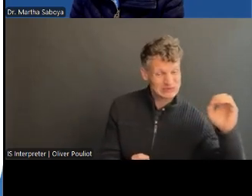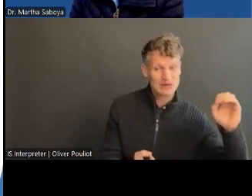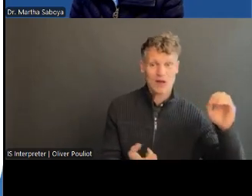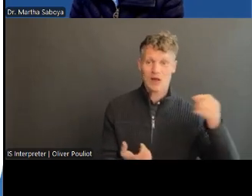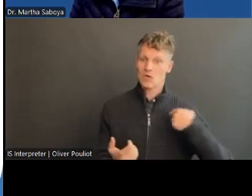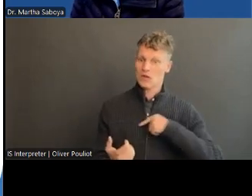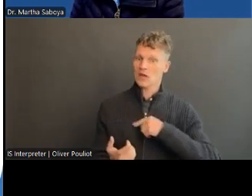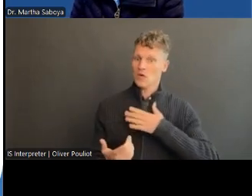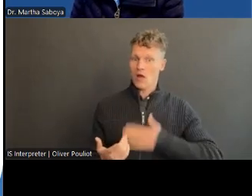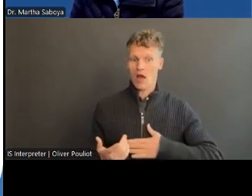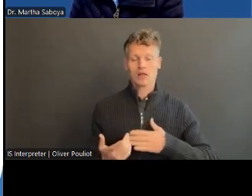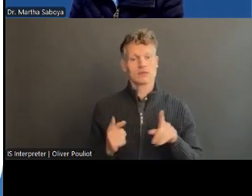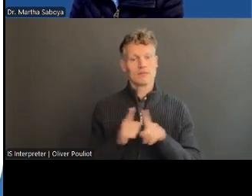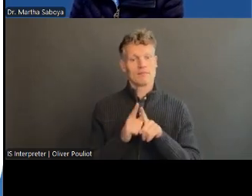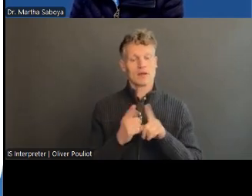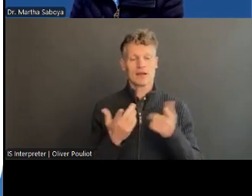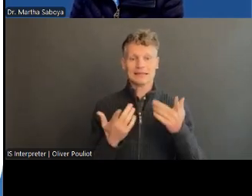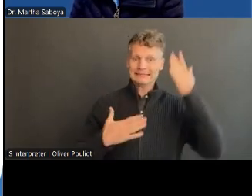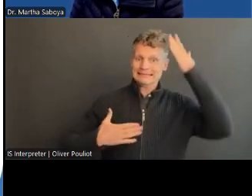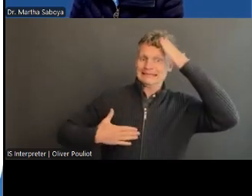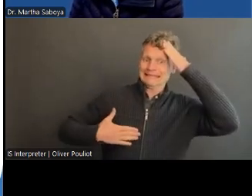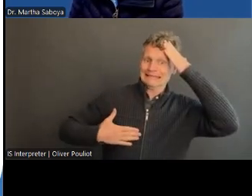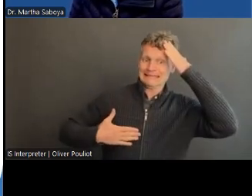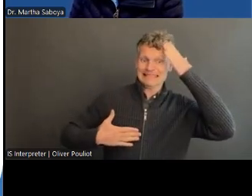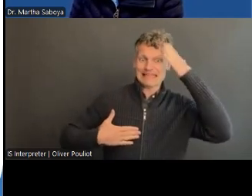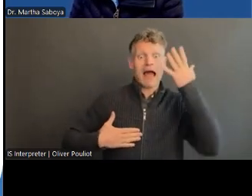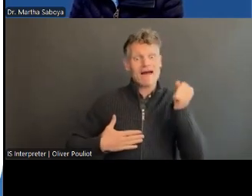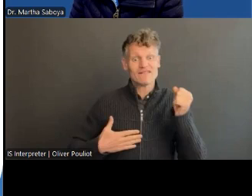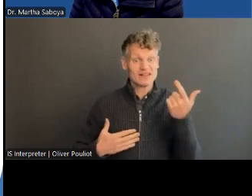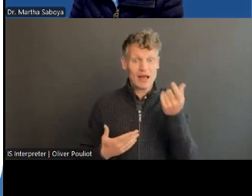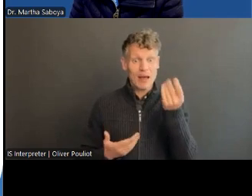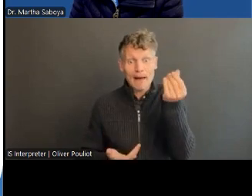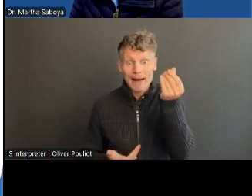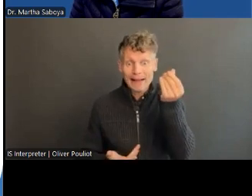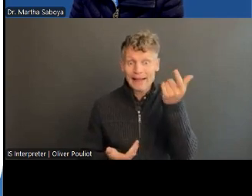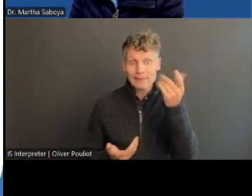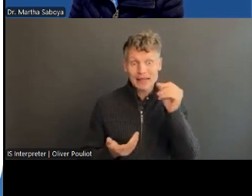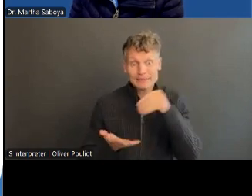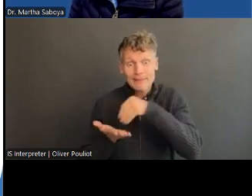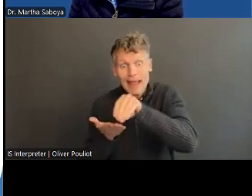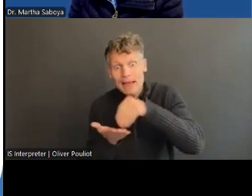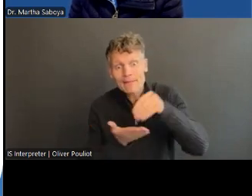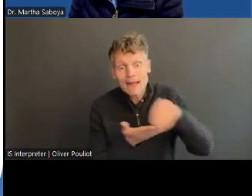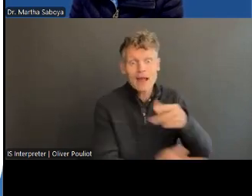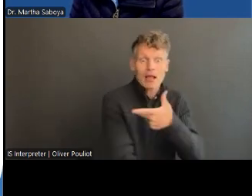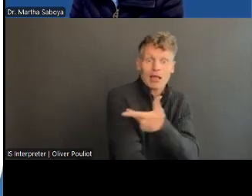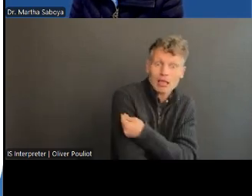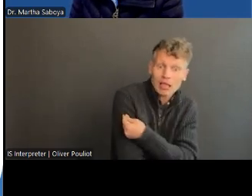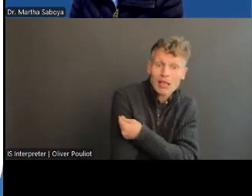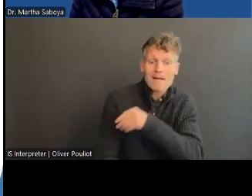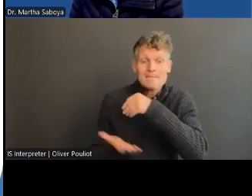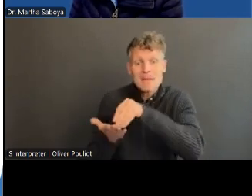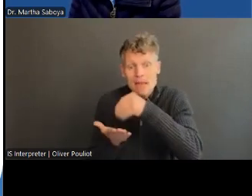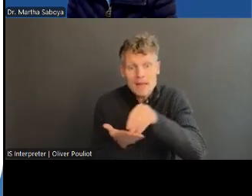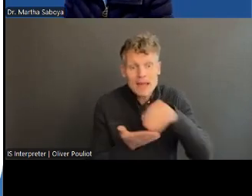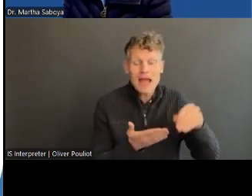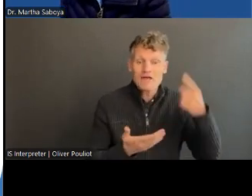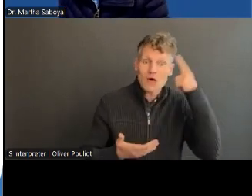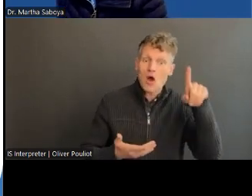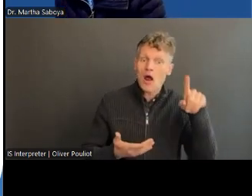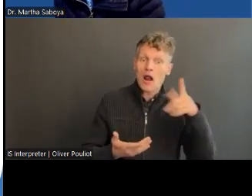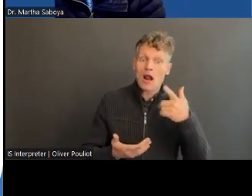los objetivos. Nos interesa definitivamente, pero si queremos lograrlo, necesitamos hacerlo